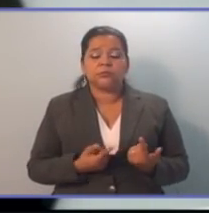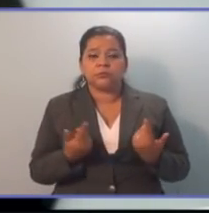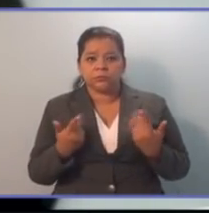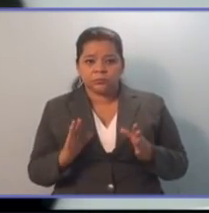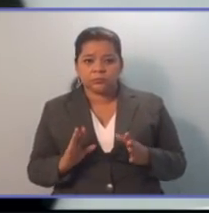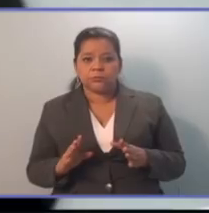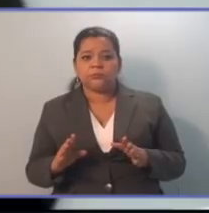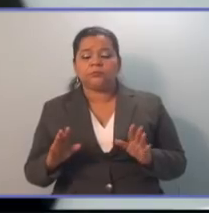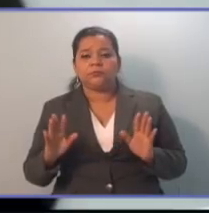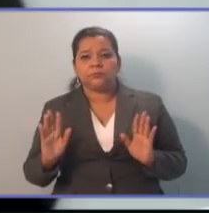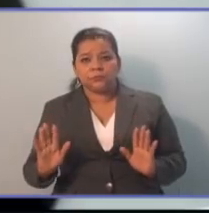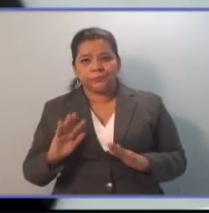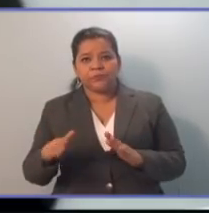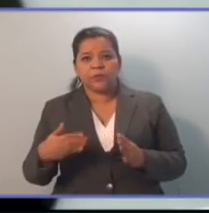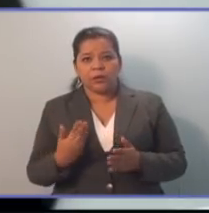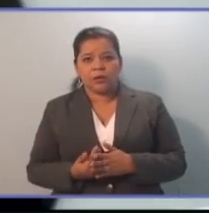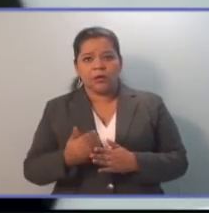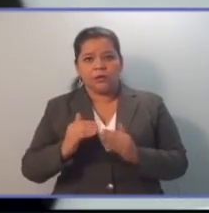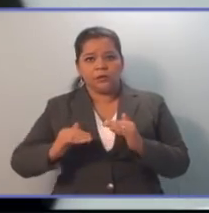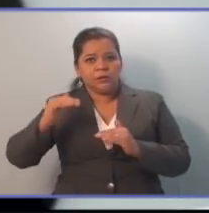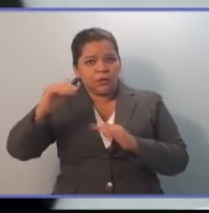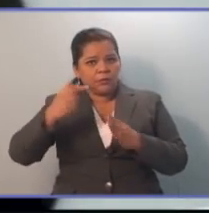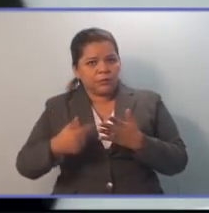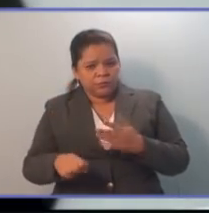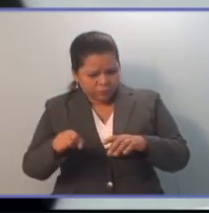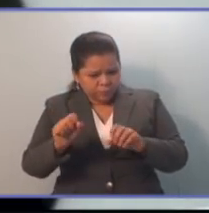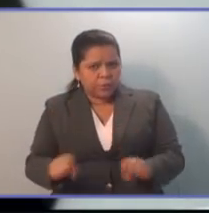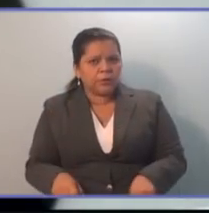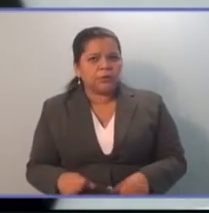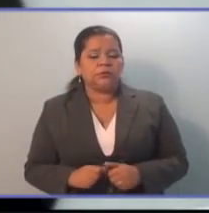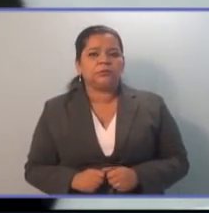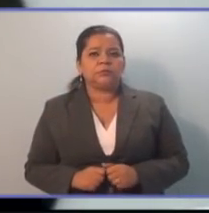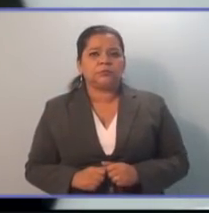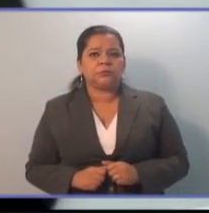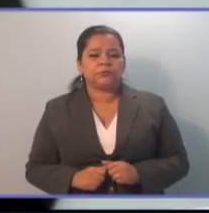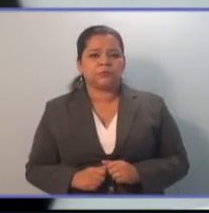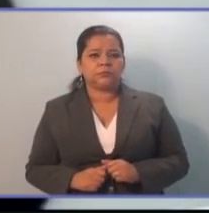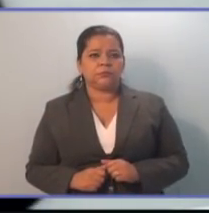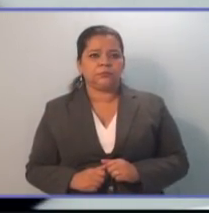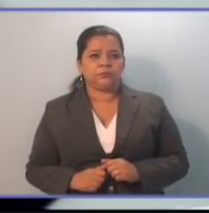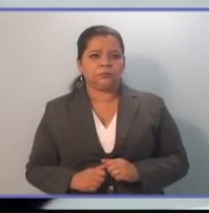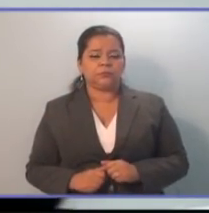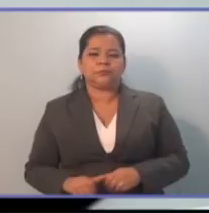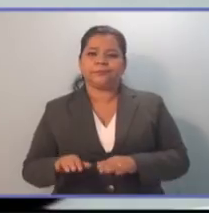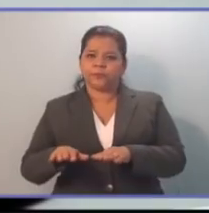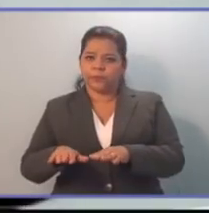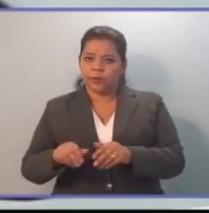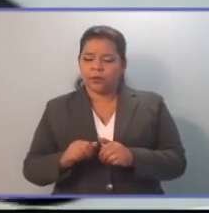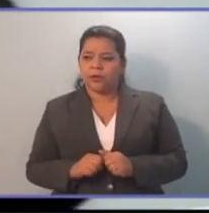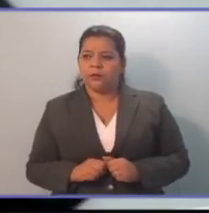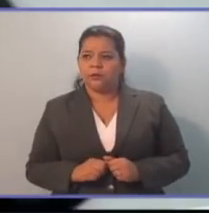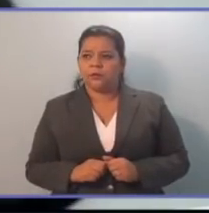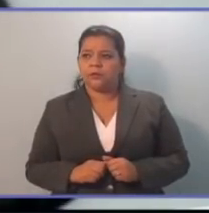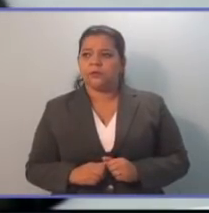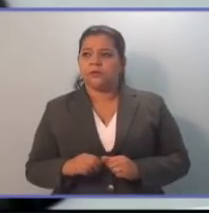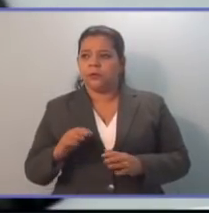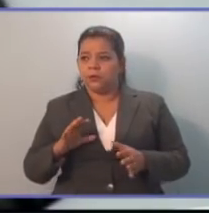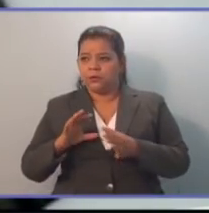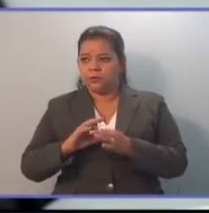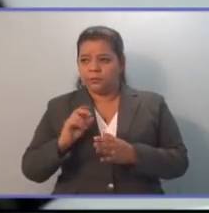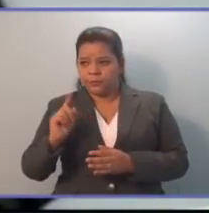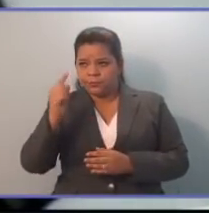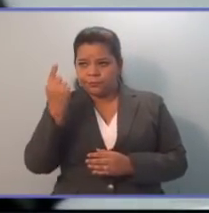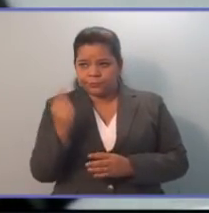entonces blindados por encima de la ley? ¿Puede suceder eso? Gracias. Gracias. En relación a la